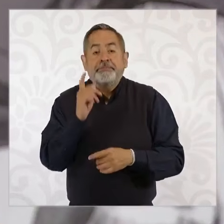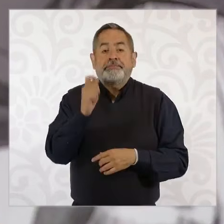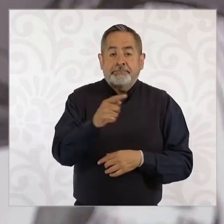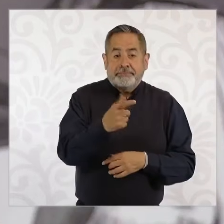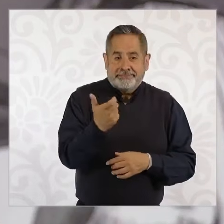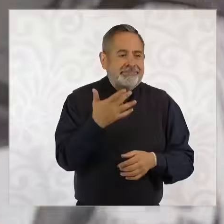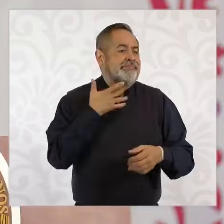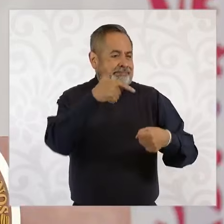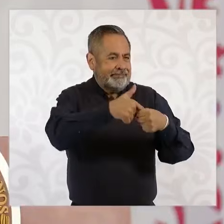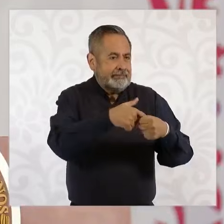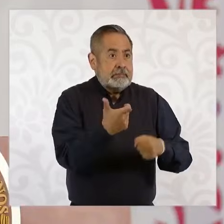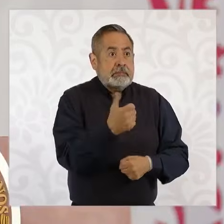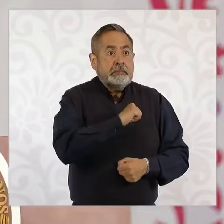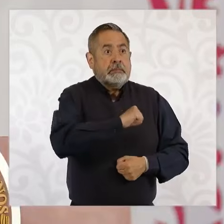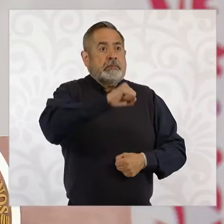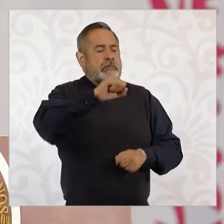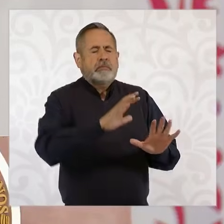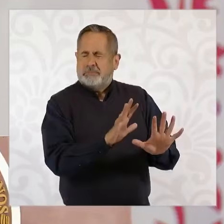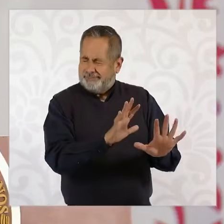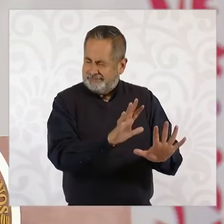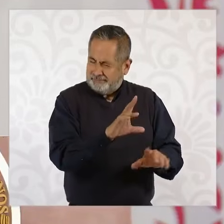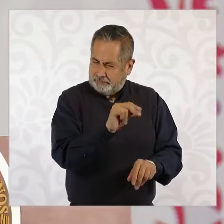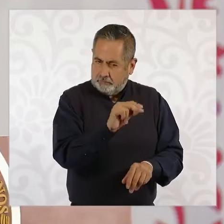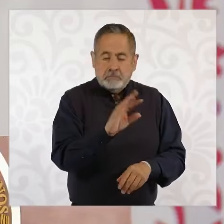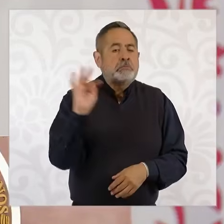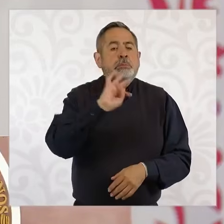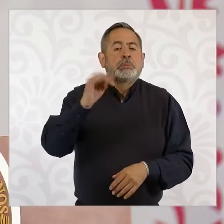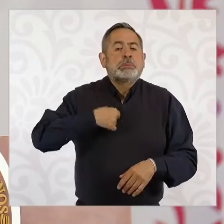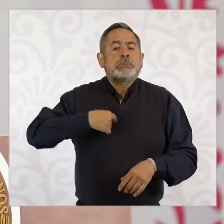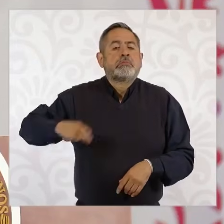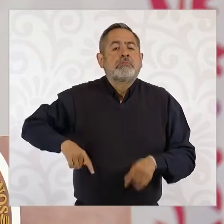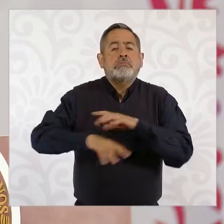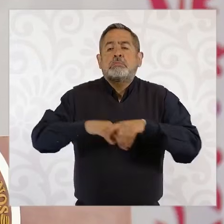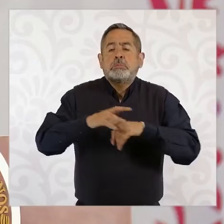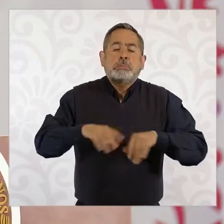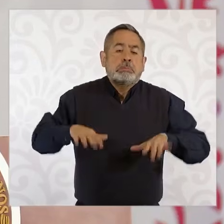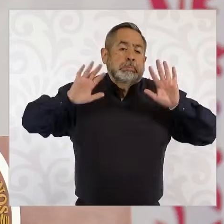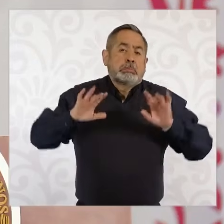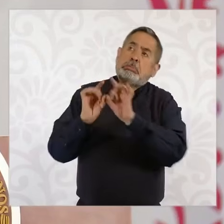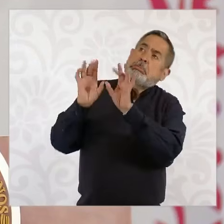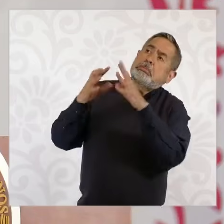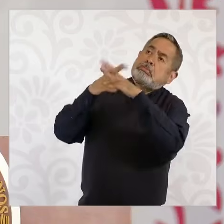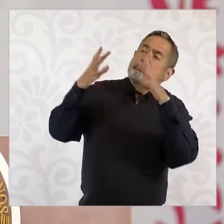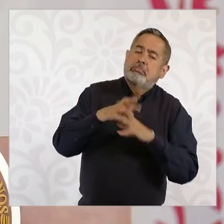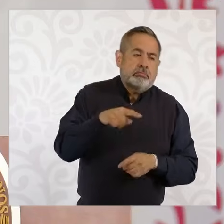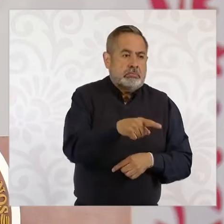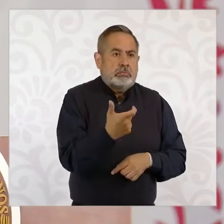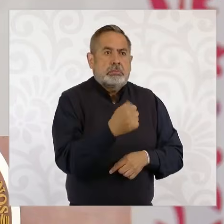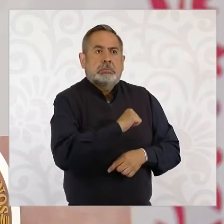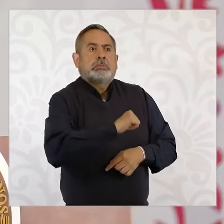de los combustibles, como subirían si no estuviéramos interviniendo. Y la segunda, pues